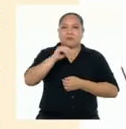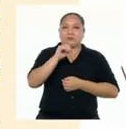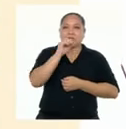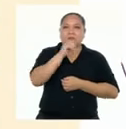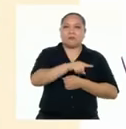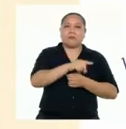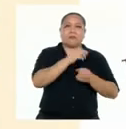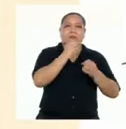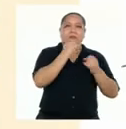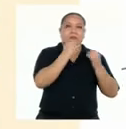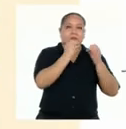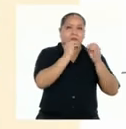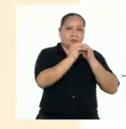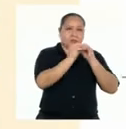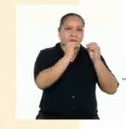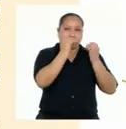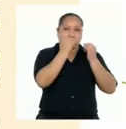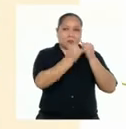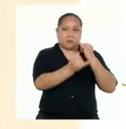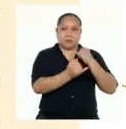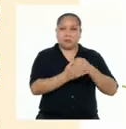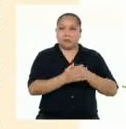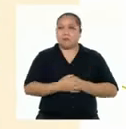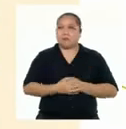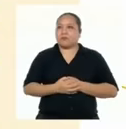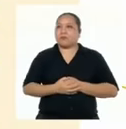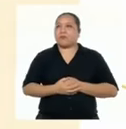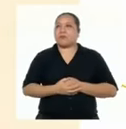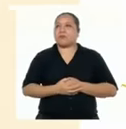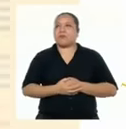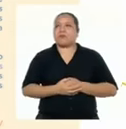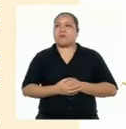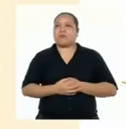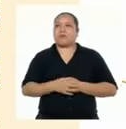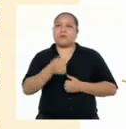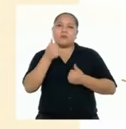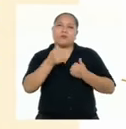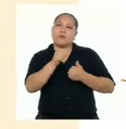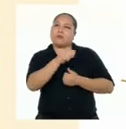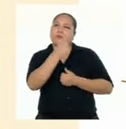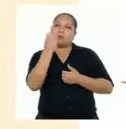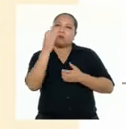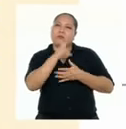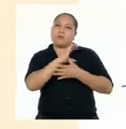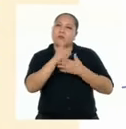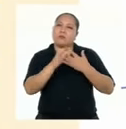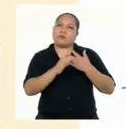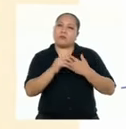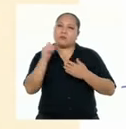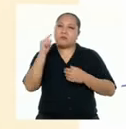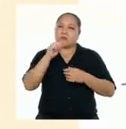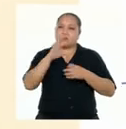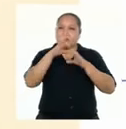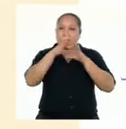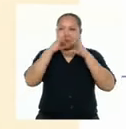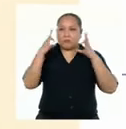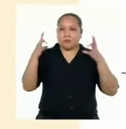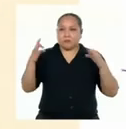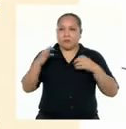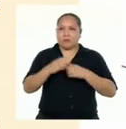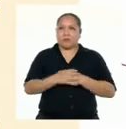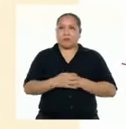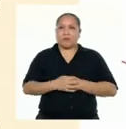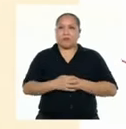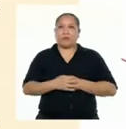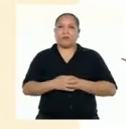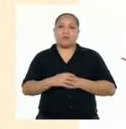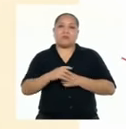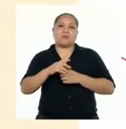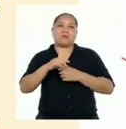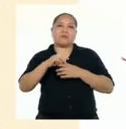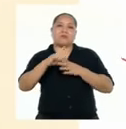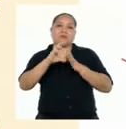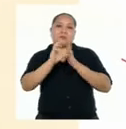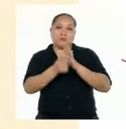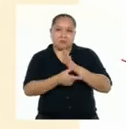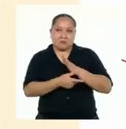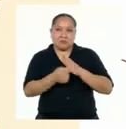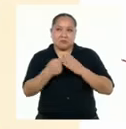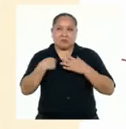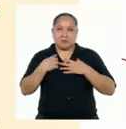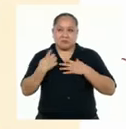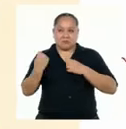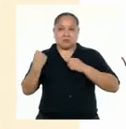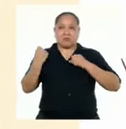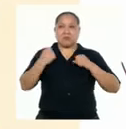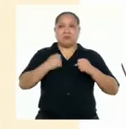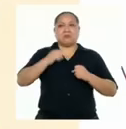¿Qué otras características de la crónica se revelan? A ver, las frases "luego me sobrepuse", "recuerdo